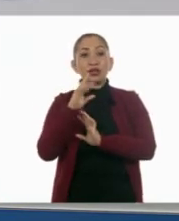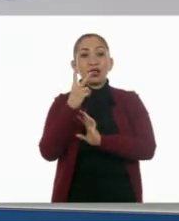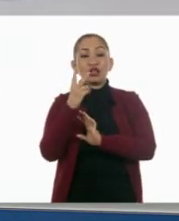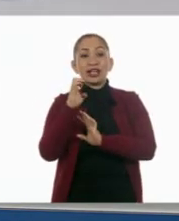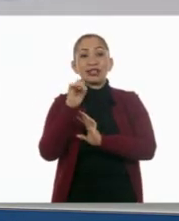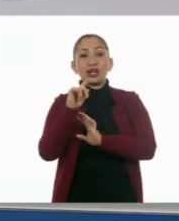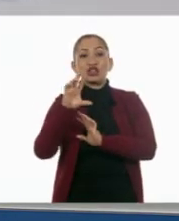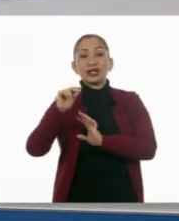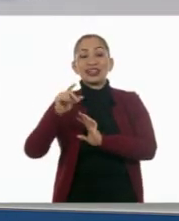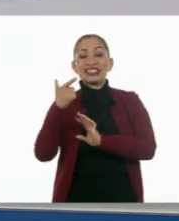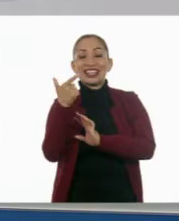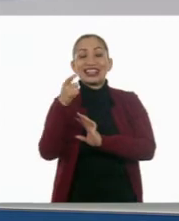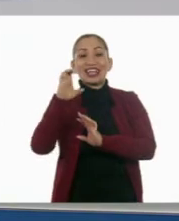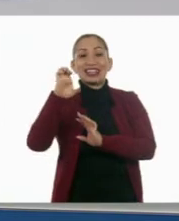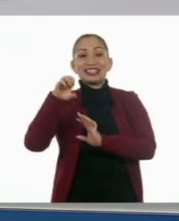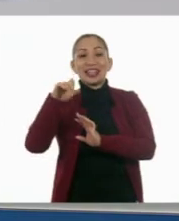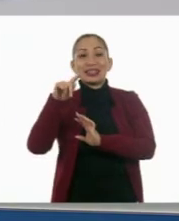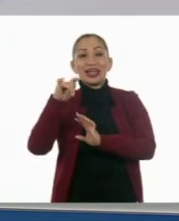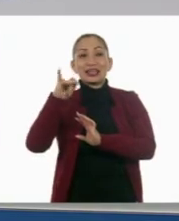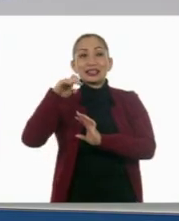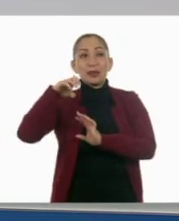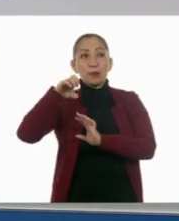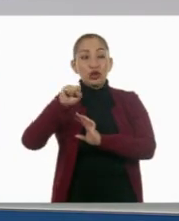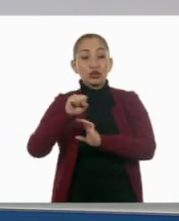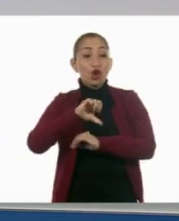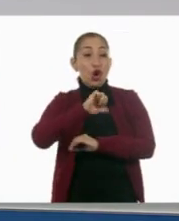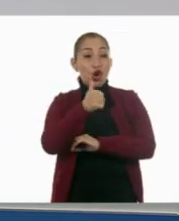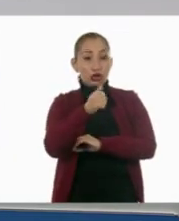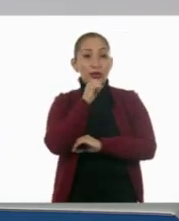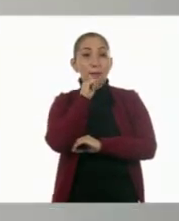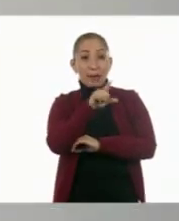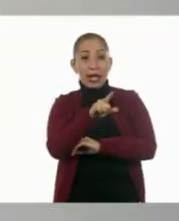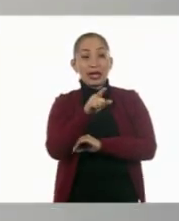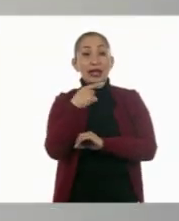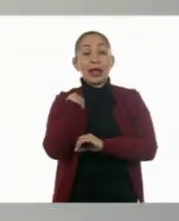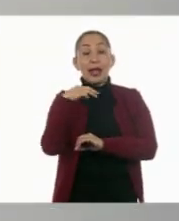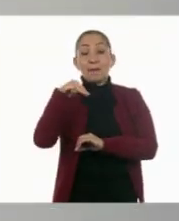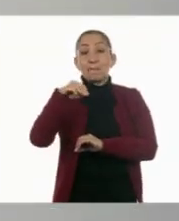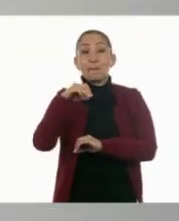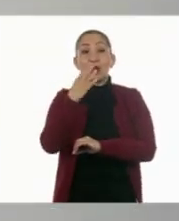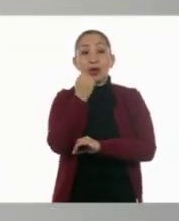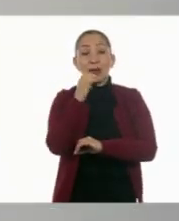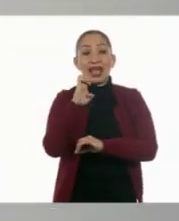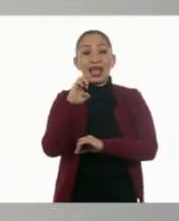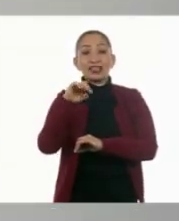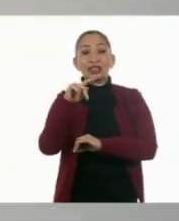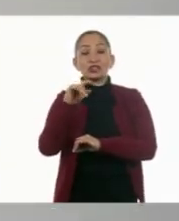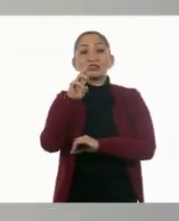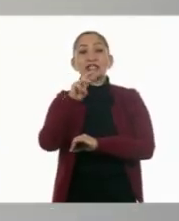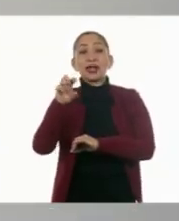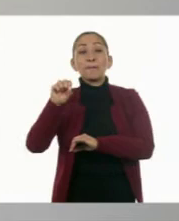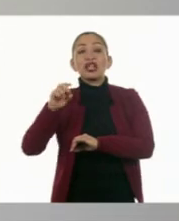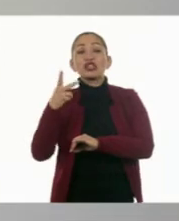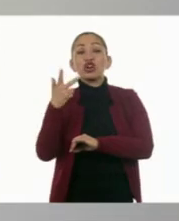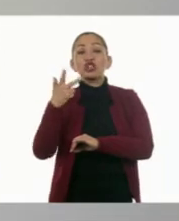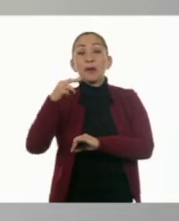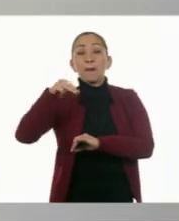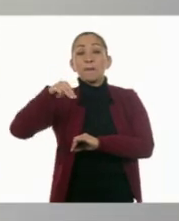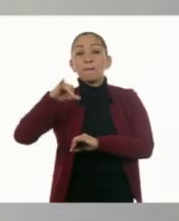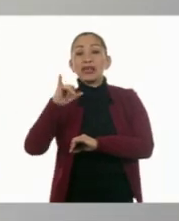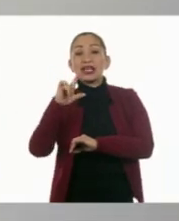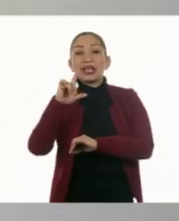42 enteros, 87 centésimos. Y otra que también abarca hasta los milésimos, 9 enteros, 328